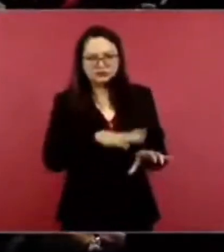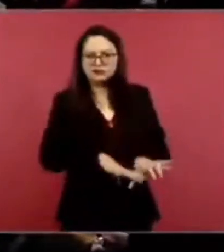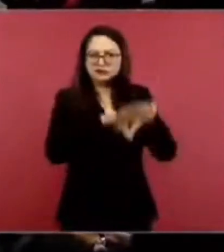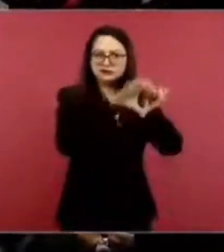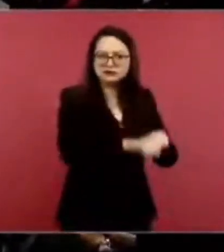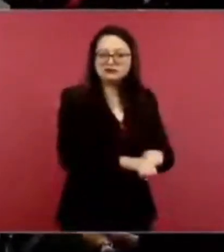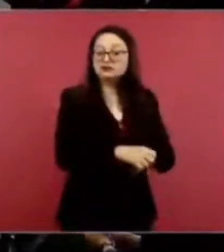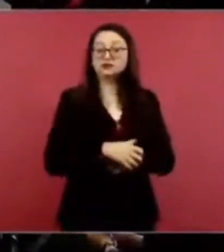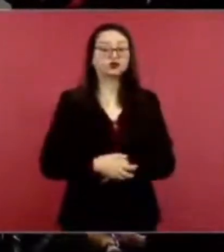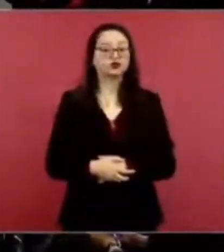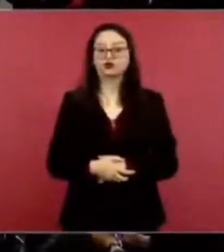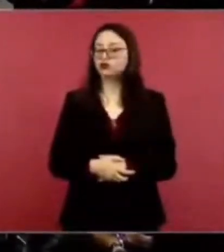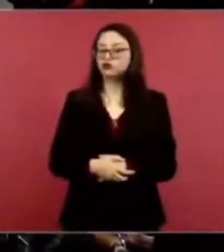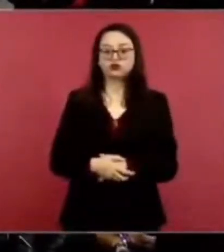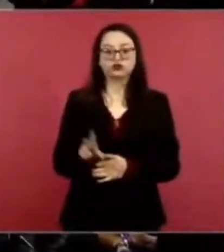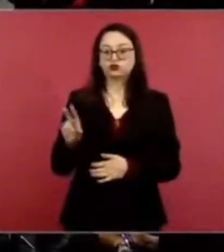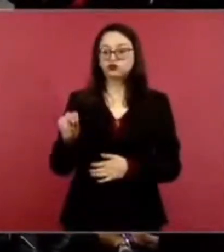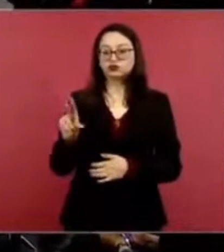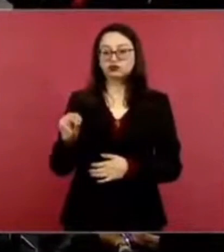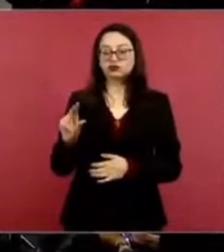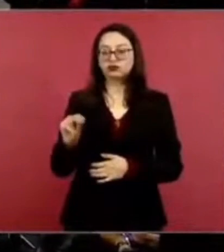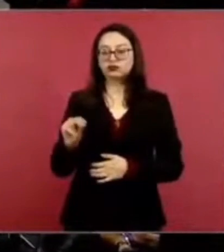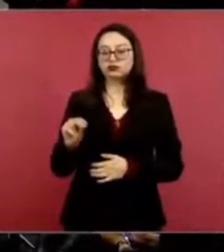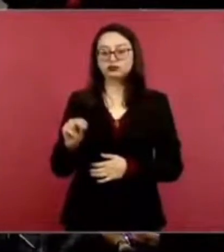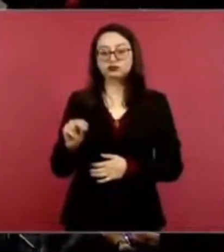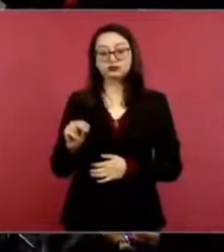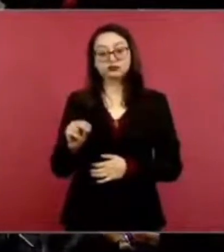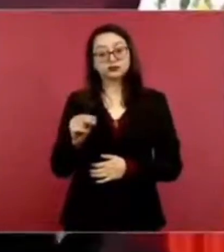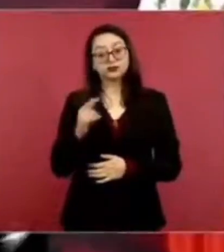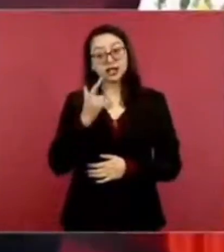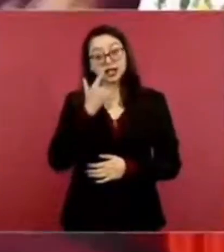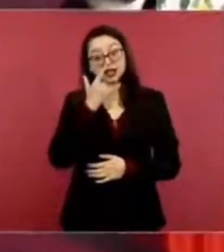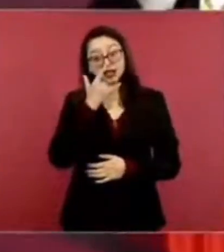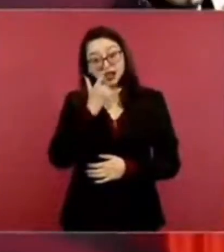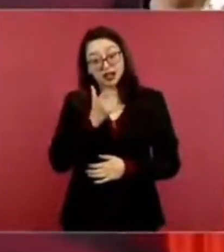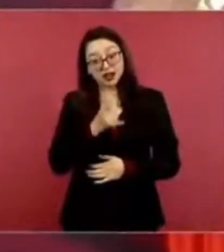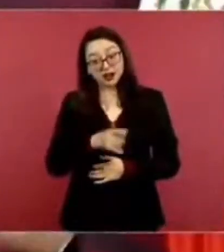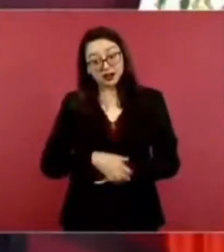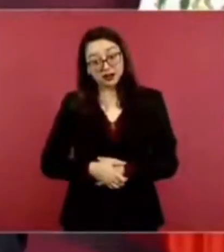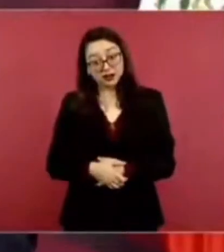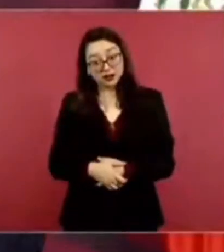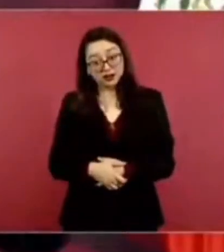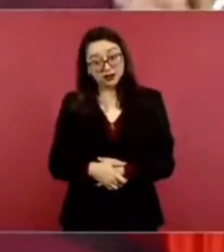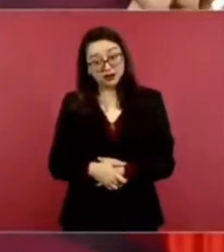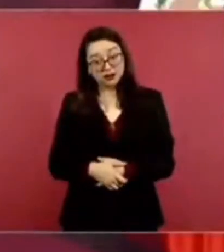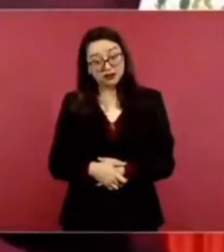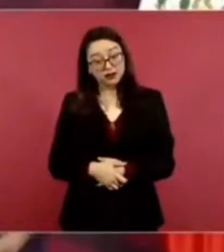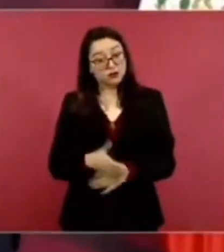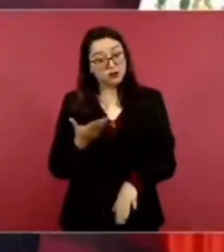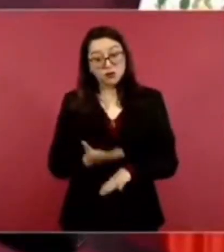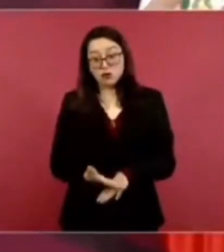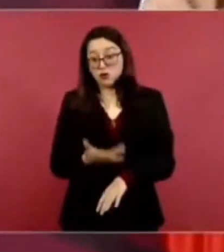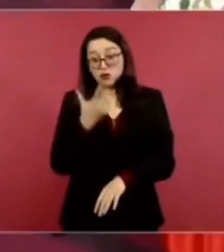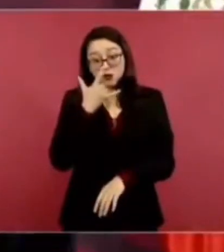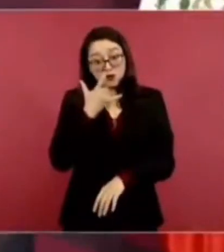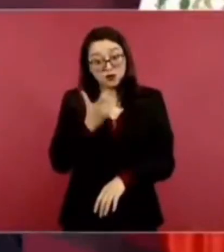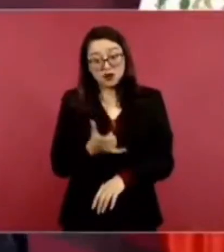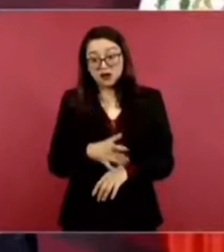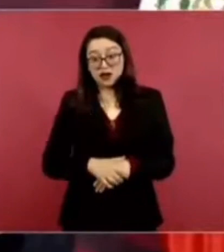extraño Entonces ahora Estamos retomando el caso Buenos días Este